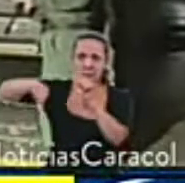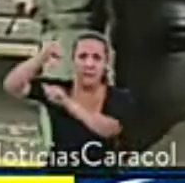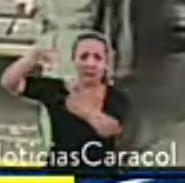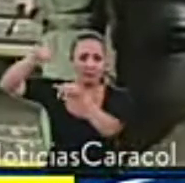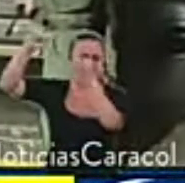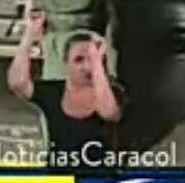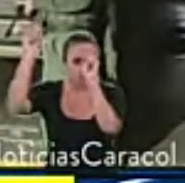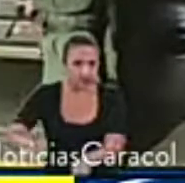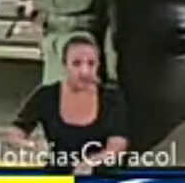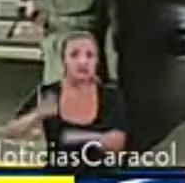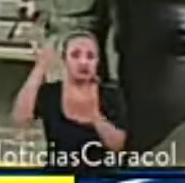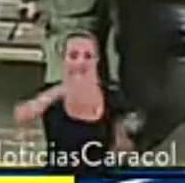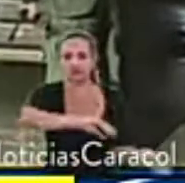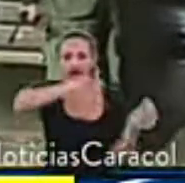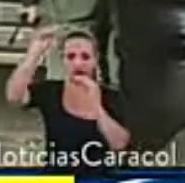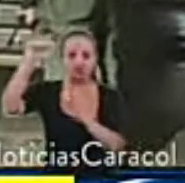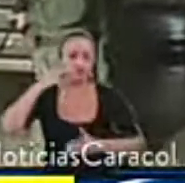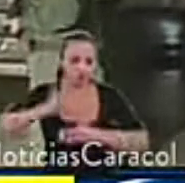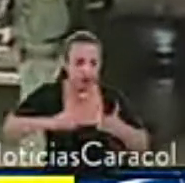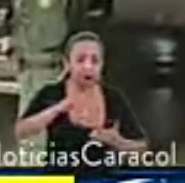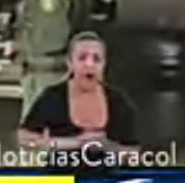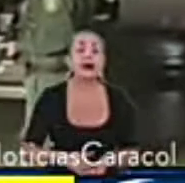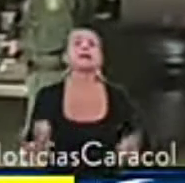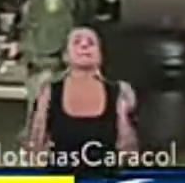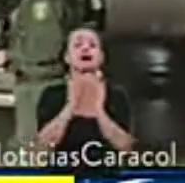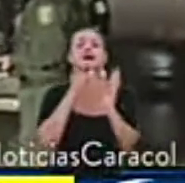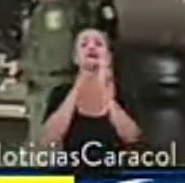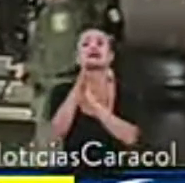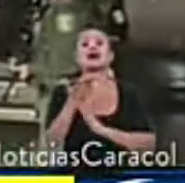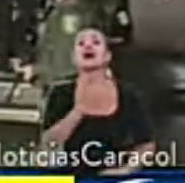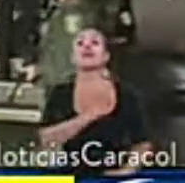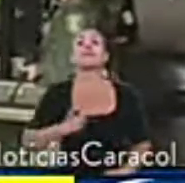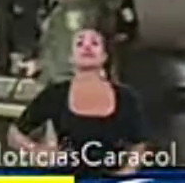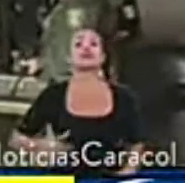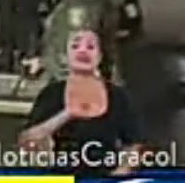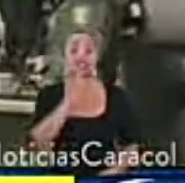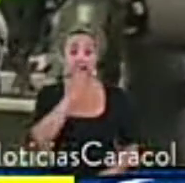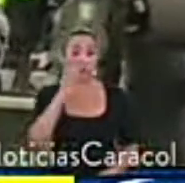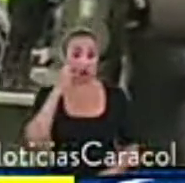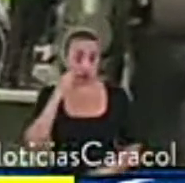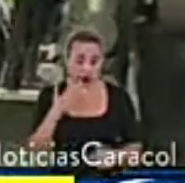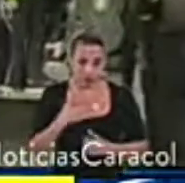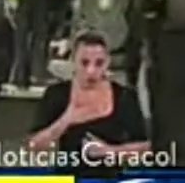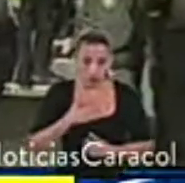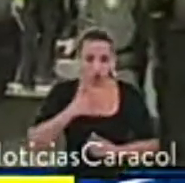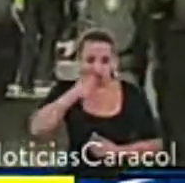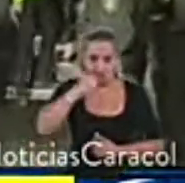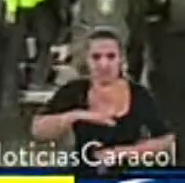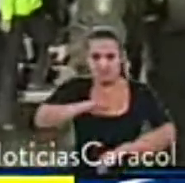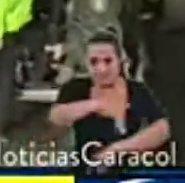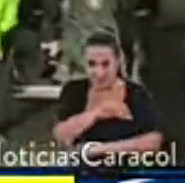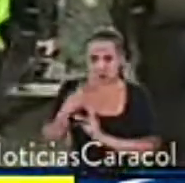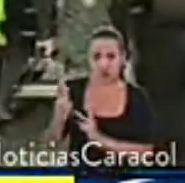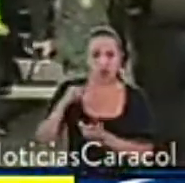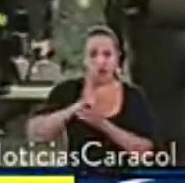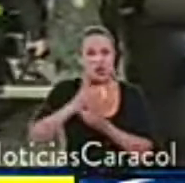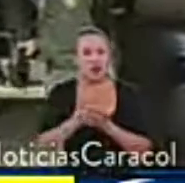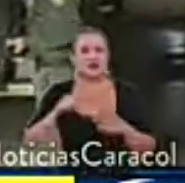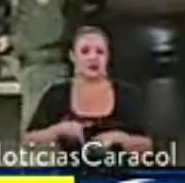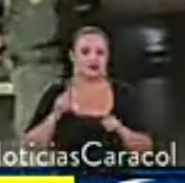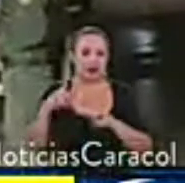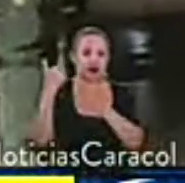a ti es que el señor presidente de la República, y en mi caso como ministro de Justicia, que también pertenece a una corte de nuestro país, respeto muchísimo lo que es la